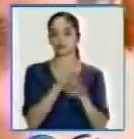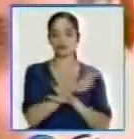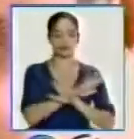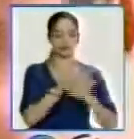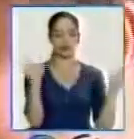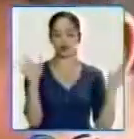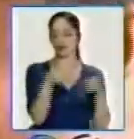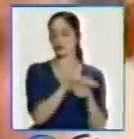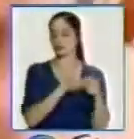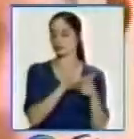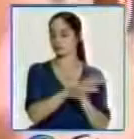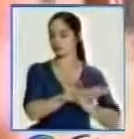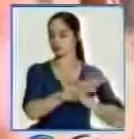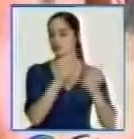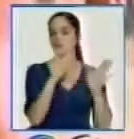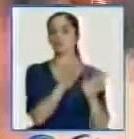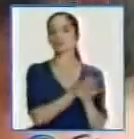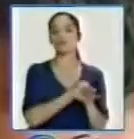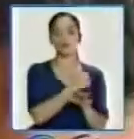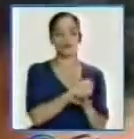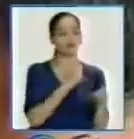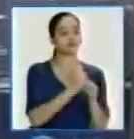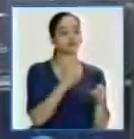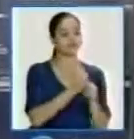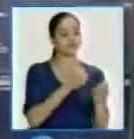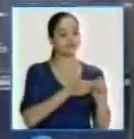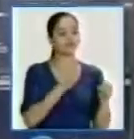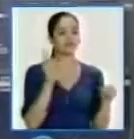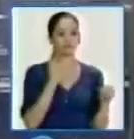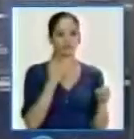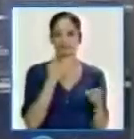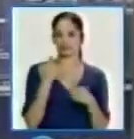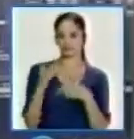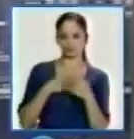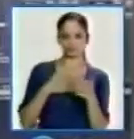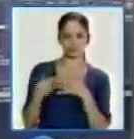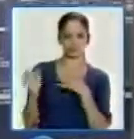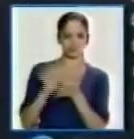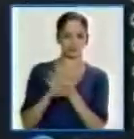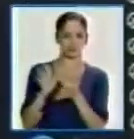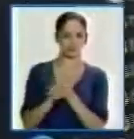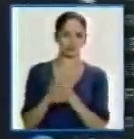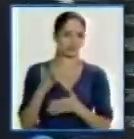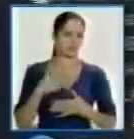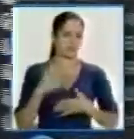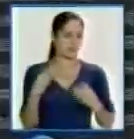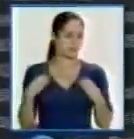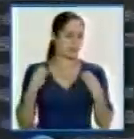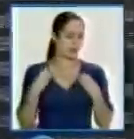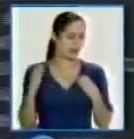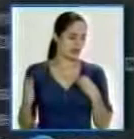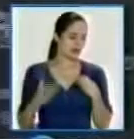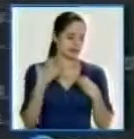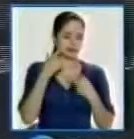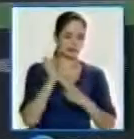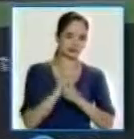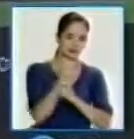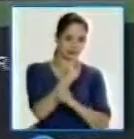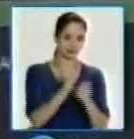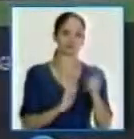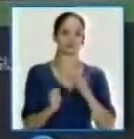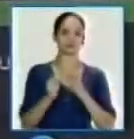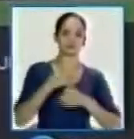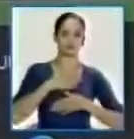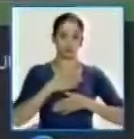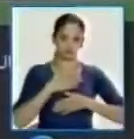y le han pedido que deje ese trabajo. Pero le asegura que su vida se encuentra entre la salsa, el merengue, el vallenato. Su vida se encuentra